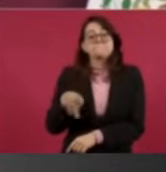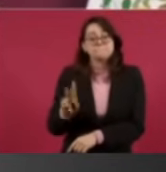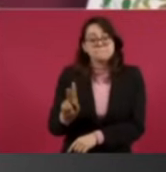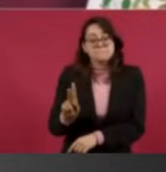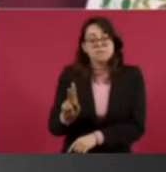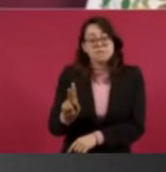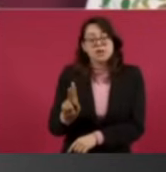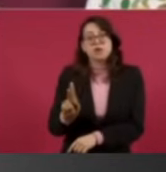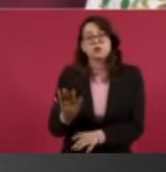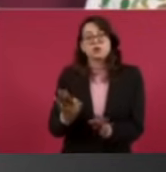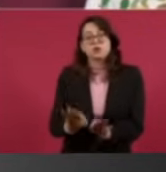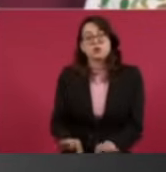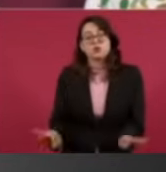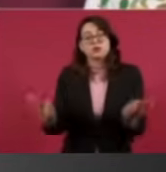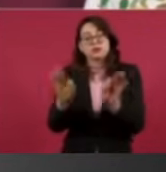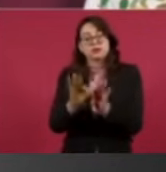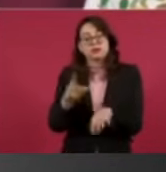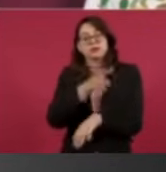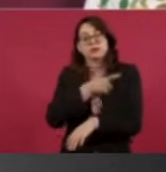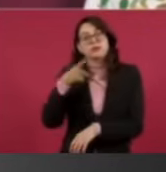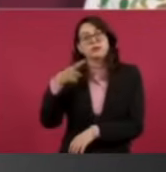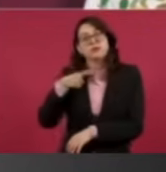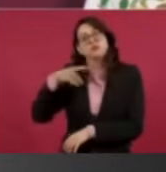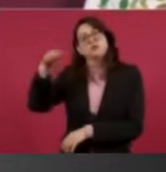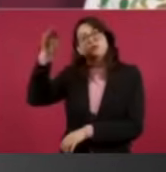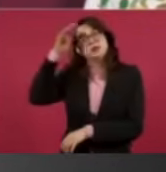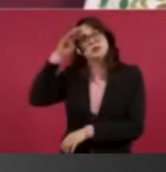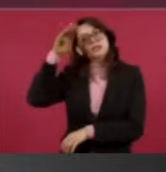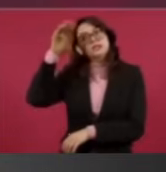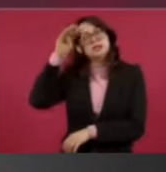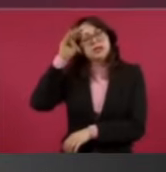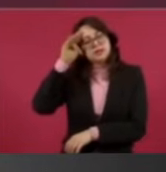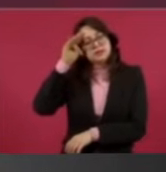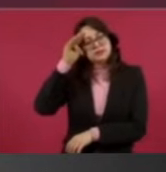es importante tomar en cuenta